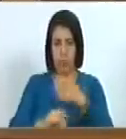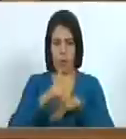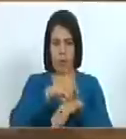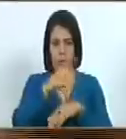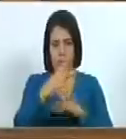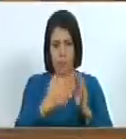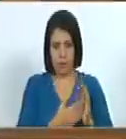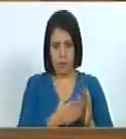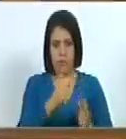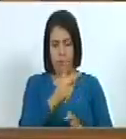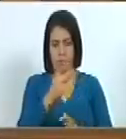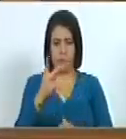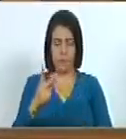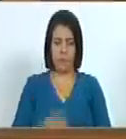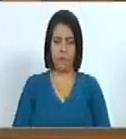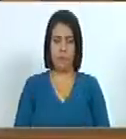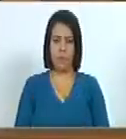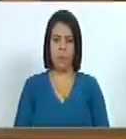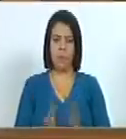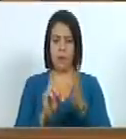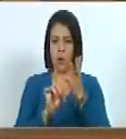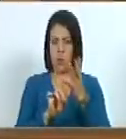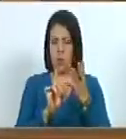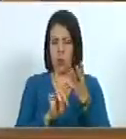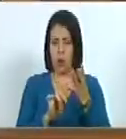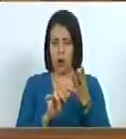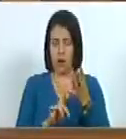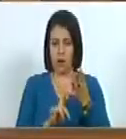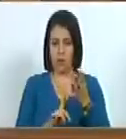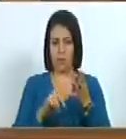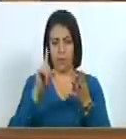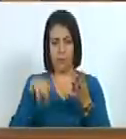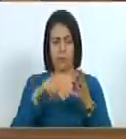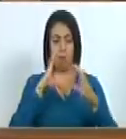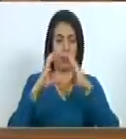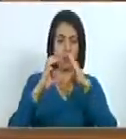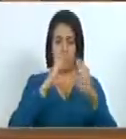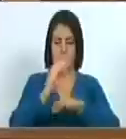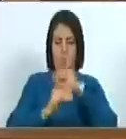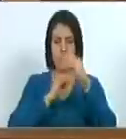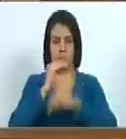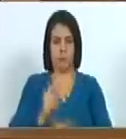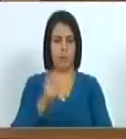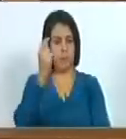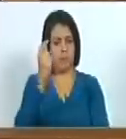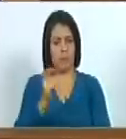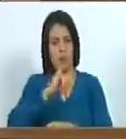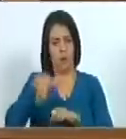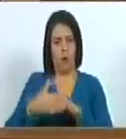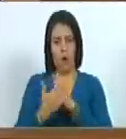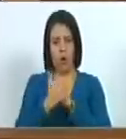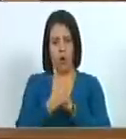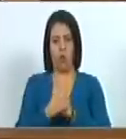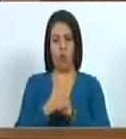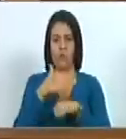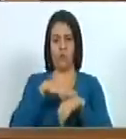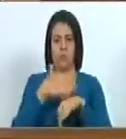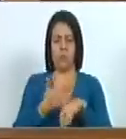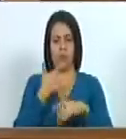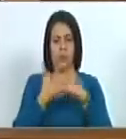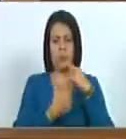periodo 2022. Cuarto punto de la cuenta. Comunicación dirigida al diputado Jorge Rodríguez